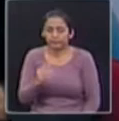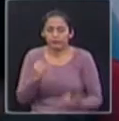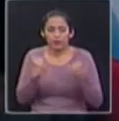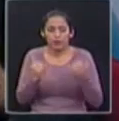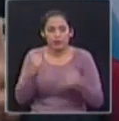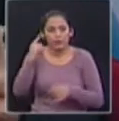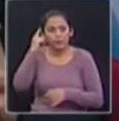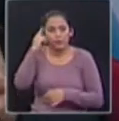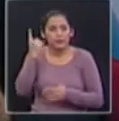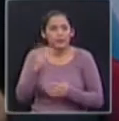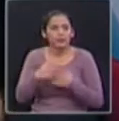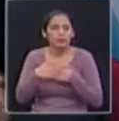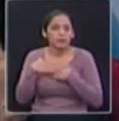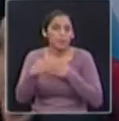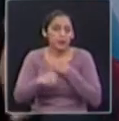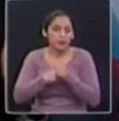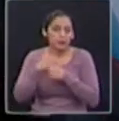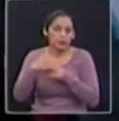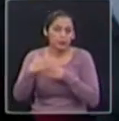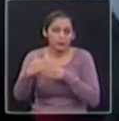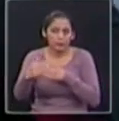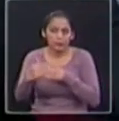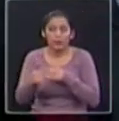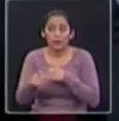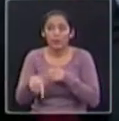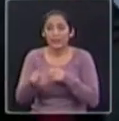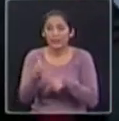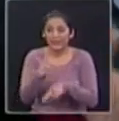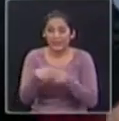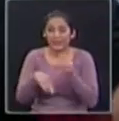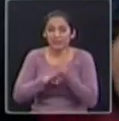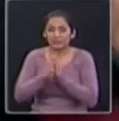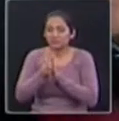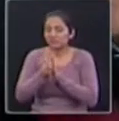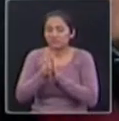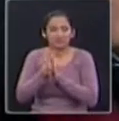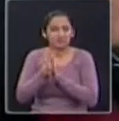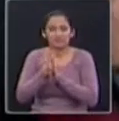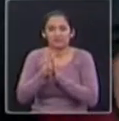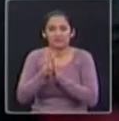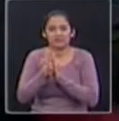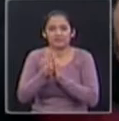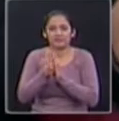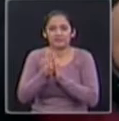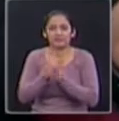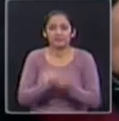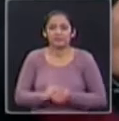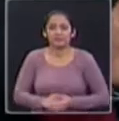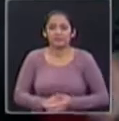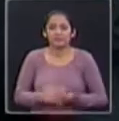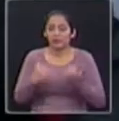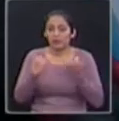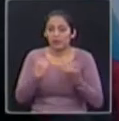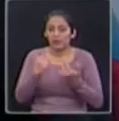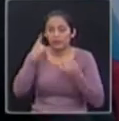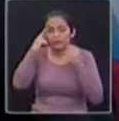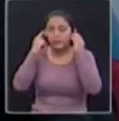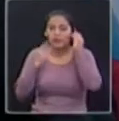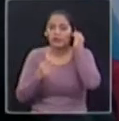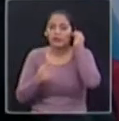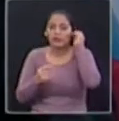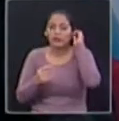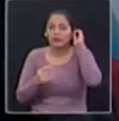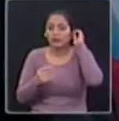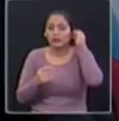es insostenible entonces esta política de sustitución de importaciones de elevados los costos de los insumos de bienes de capital y no permite que